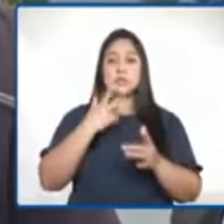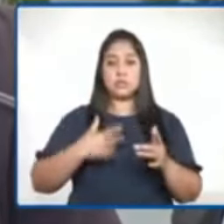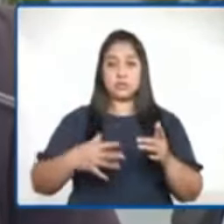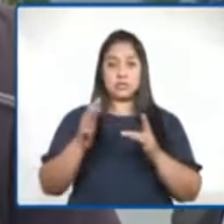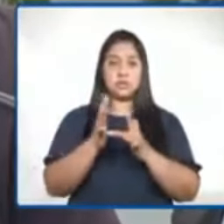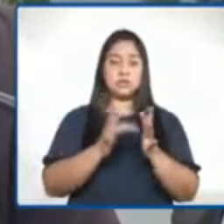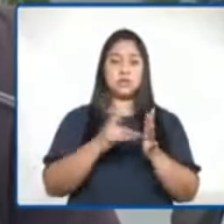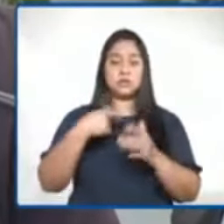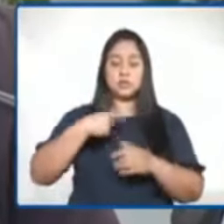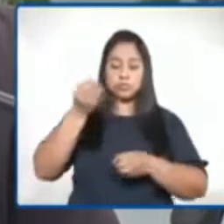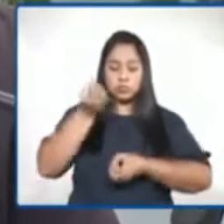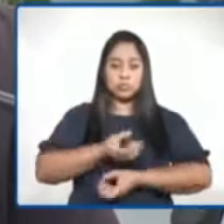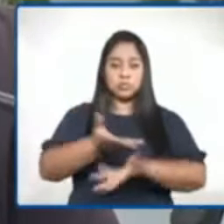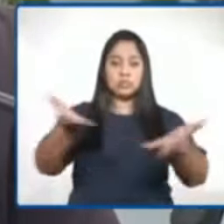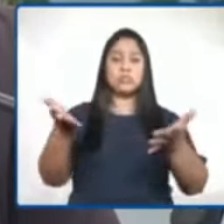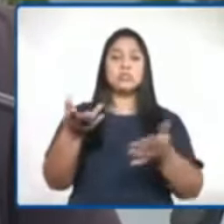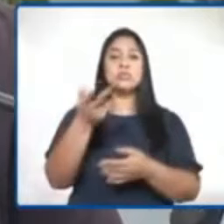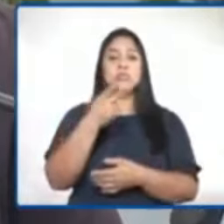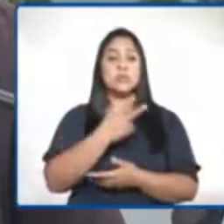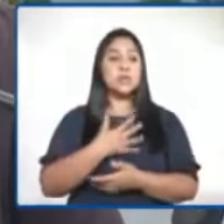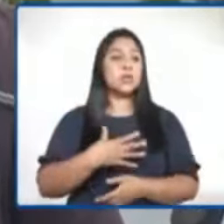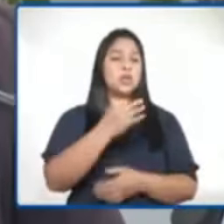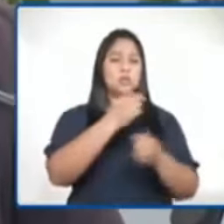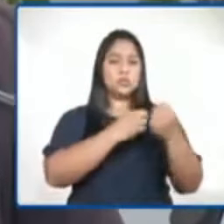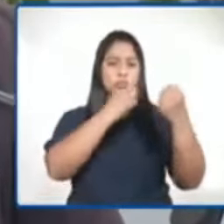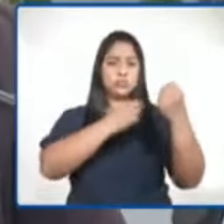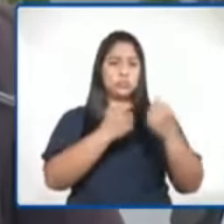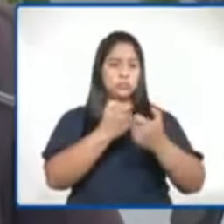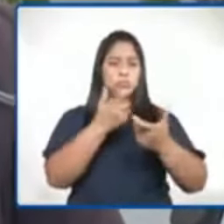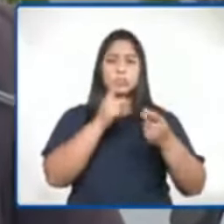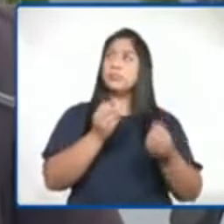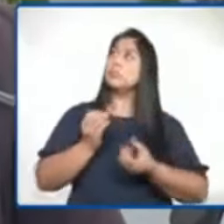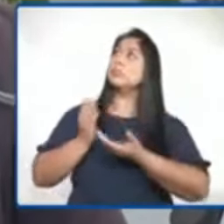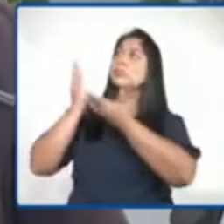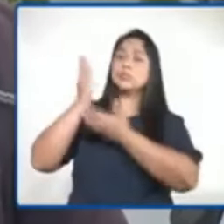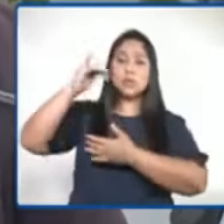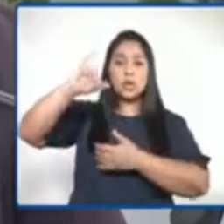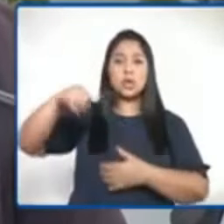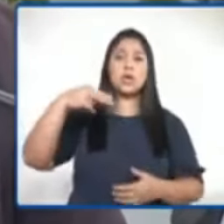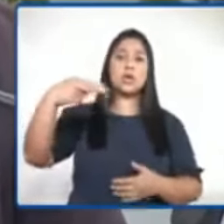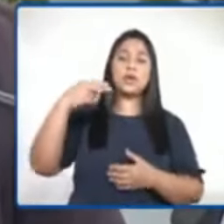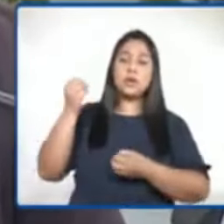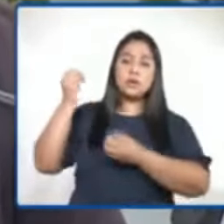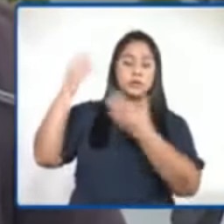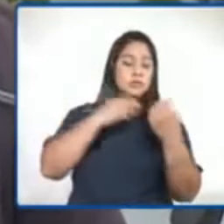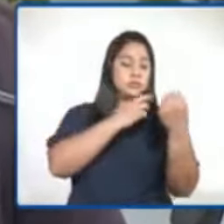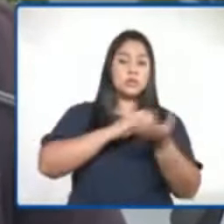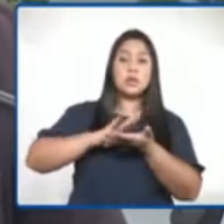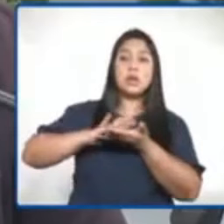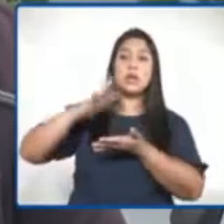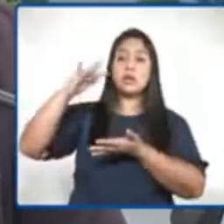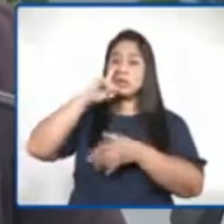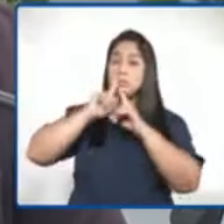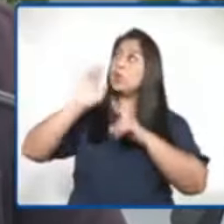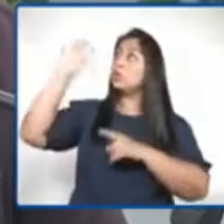Tributad a Jehová, hijos de los poderosos, dad a Jehová la gloria y el poder, dad a Jehová la gloria debida a su